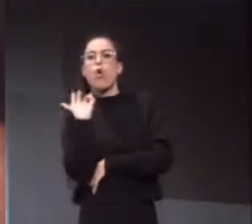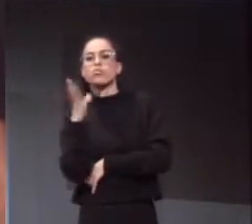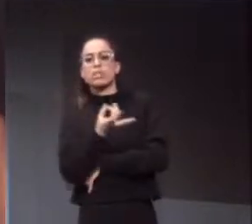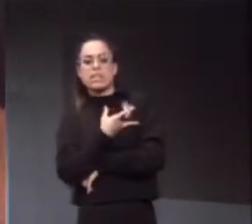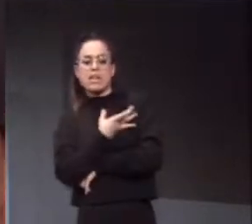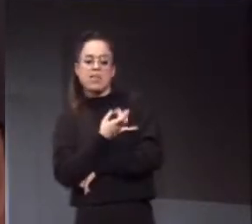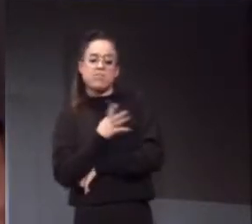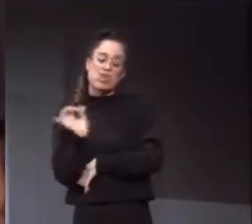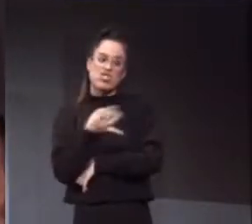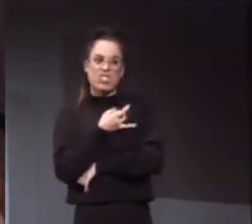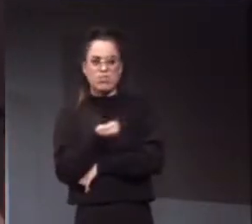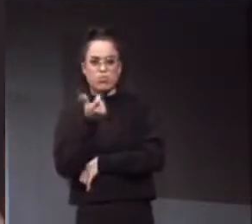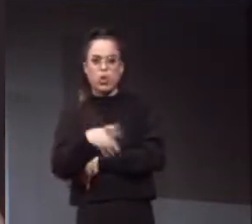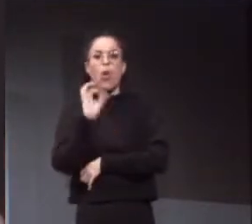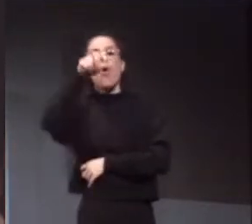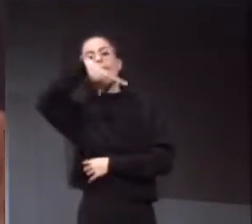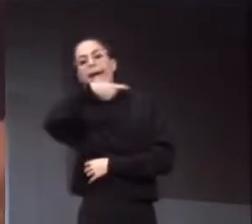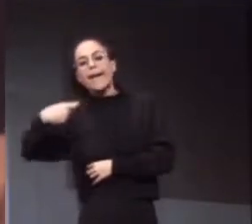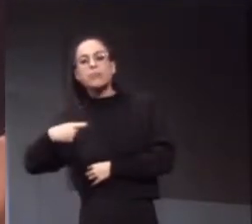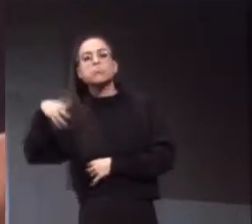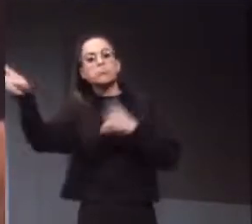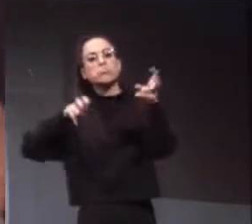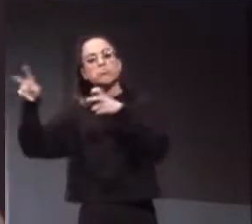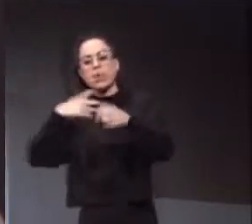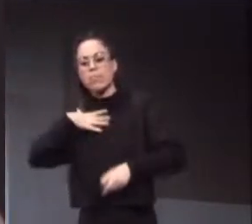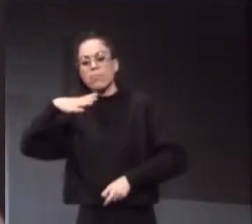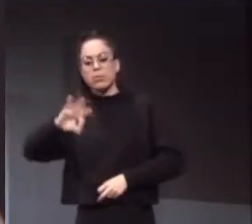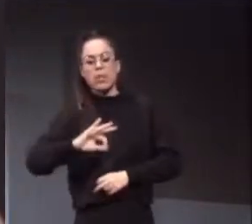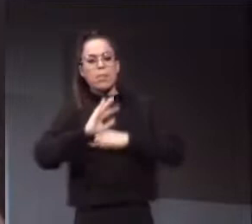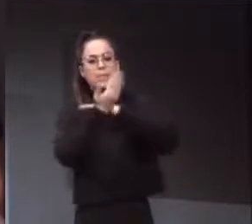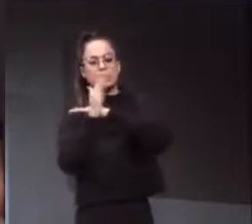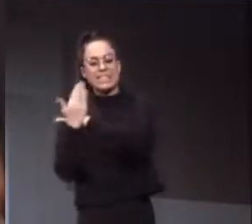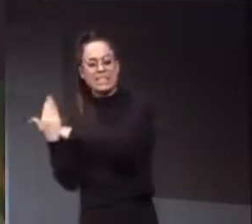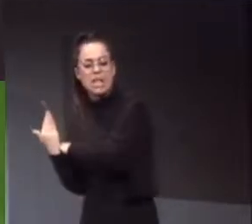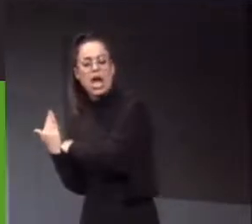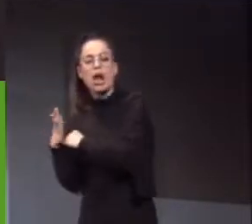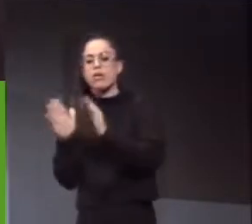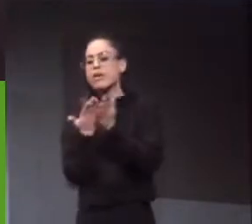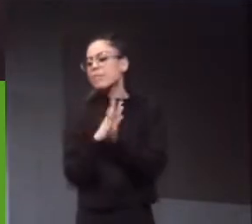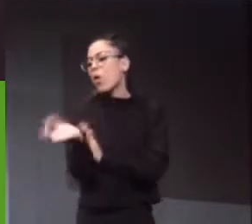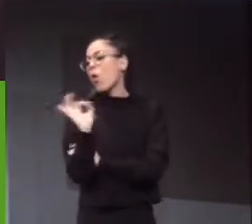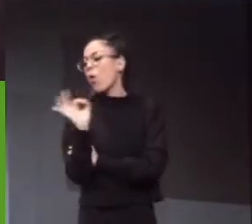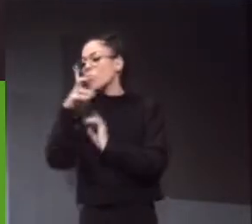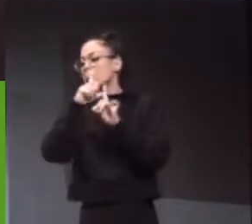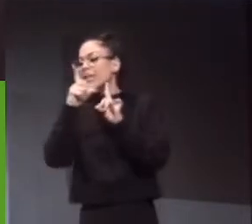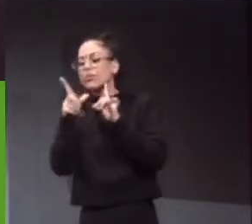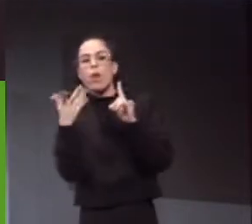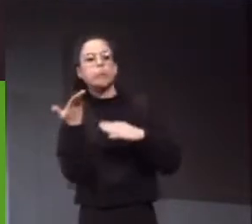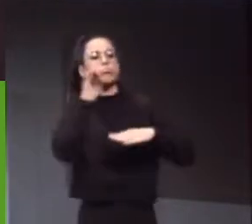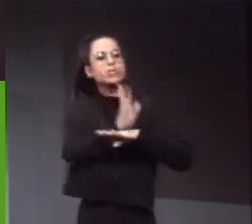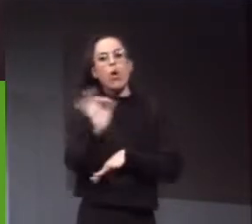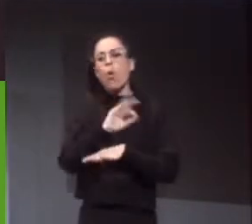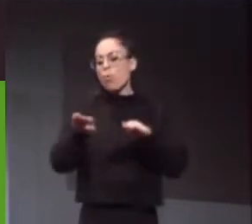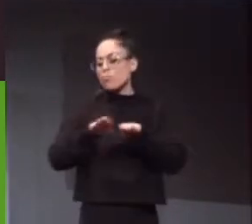ongs etcétera vayan allí a presentar un libro a presentar una una película a organizar una mesa